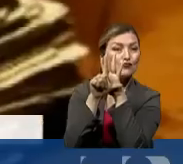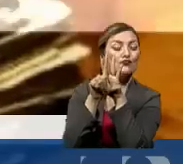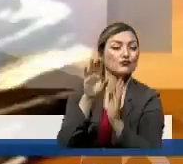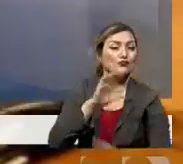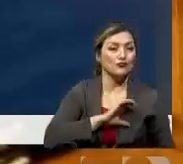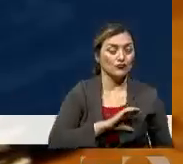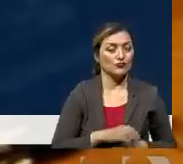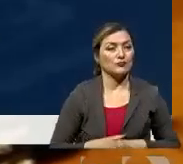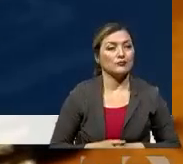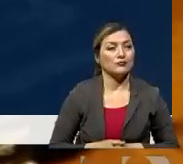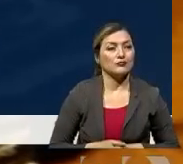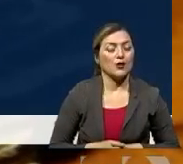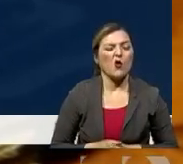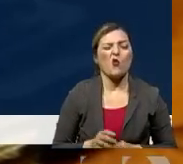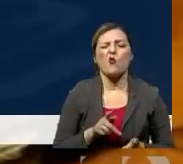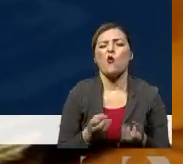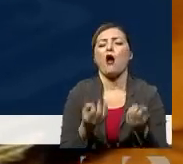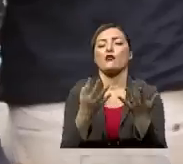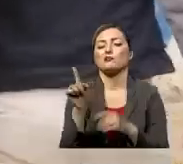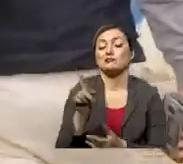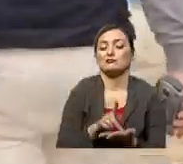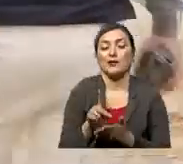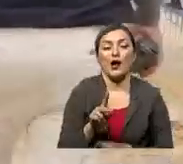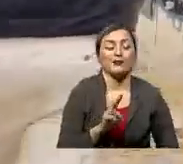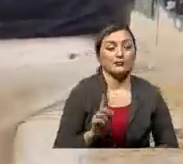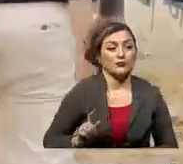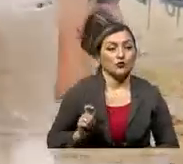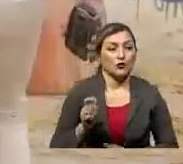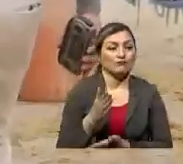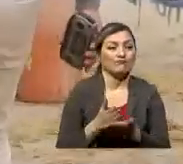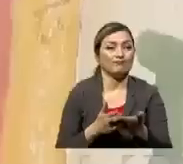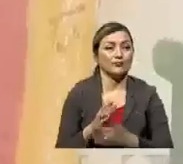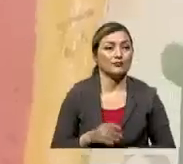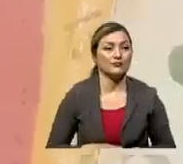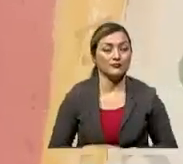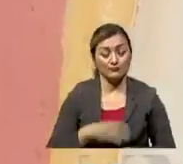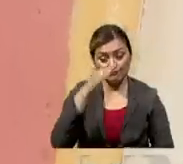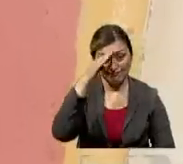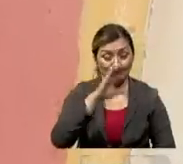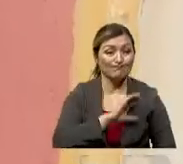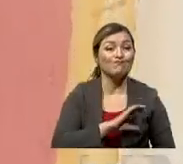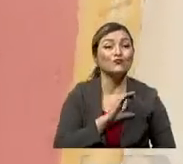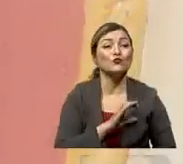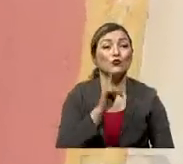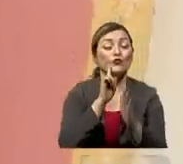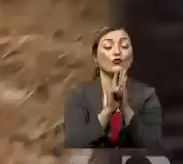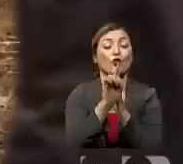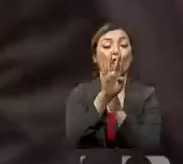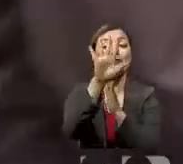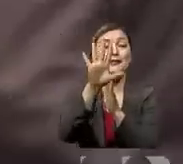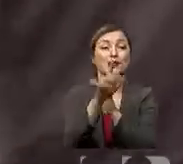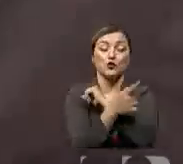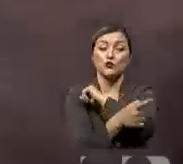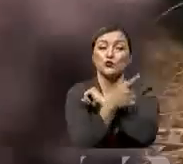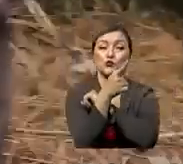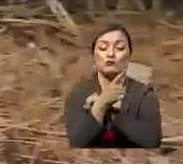normativa. Lo que equivale a la mitad de un salario básico. Hasta el momento la AMC ha iniciado 45 procesos sancionatorios